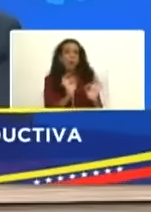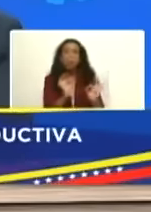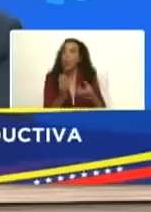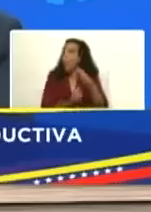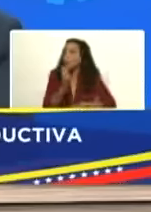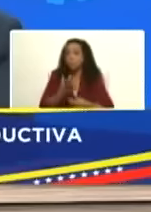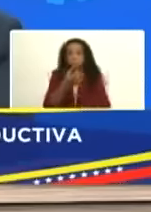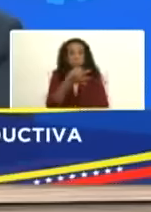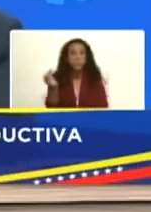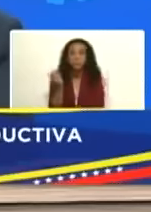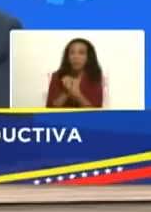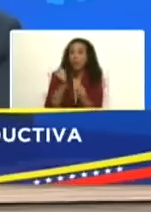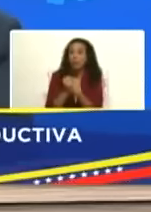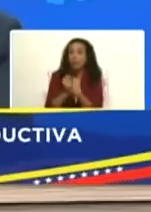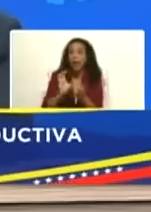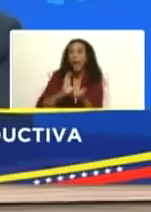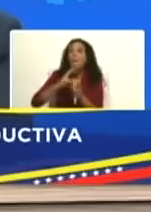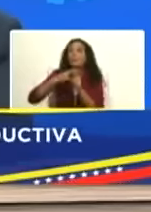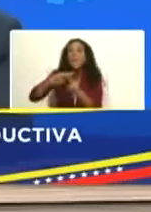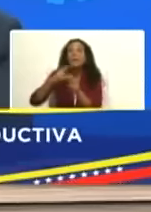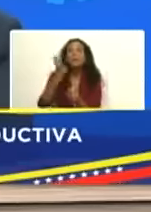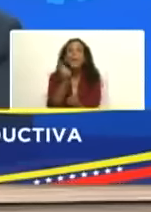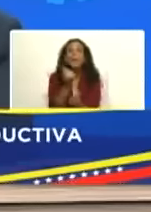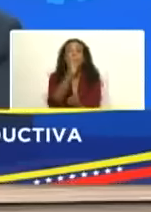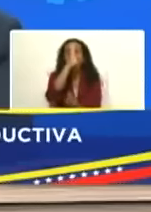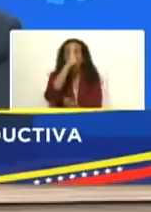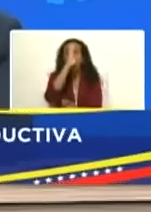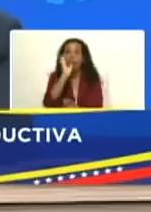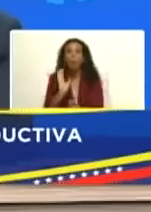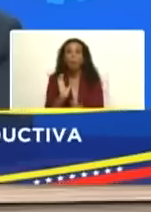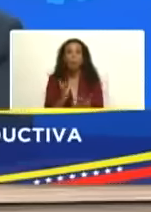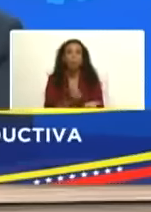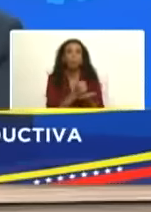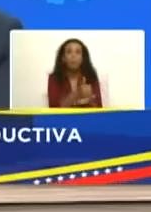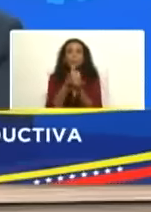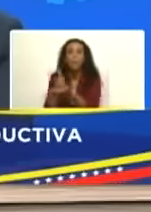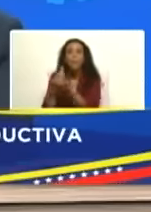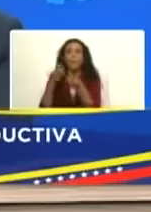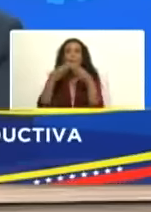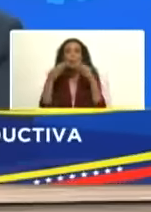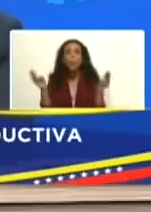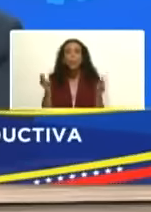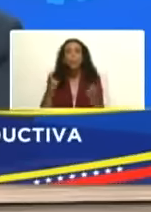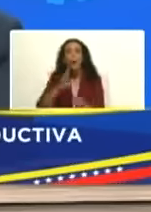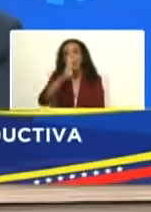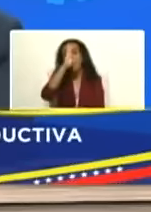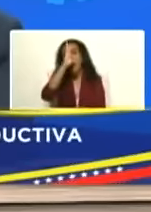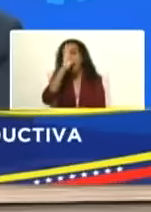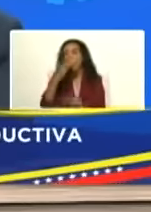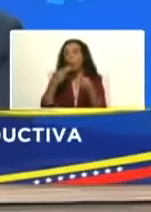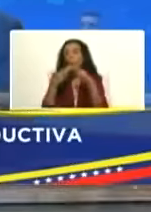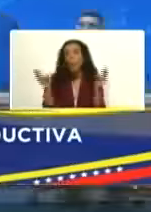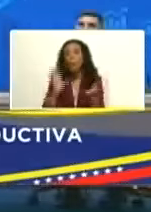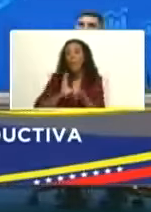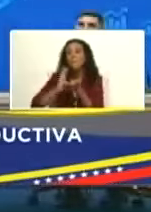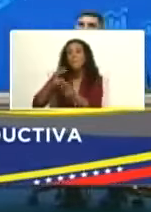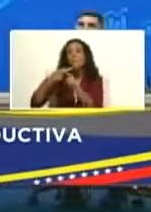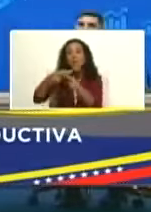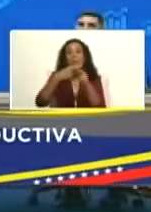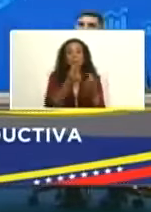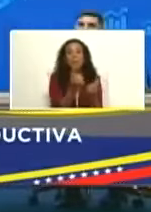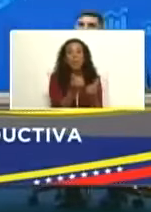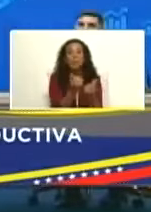hacer más efectivo el crédito bancario, el financiamiento público, para hacer más efectivo